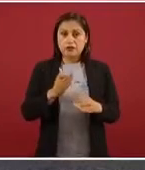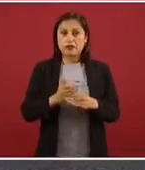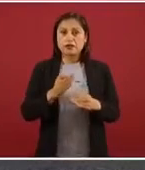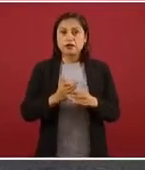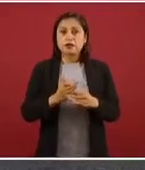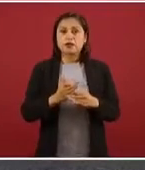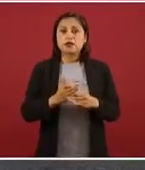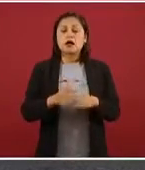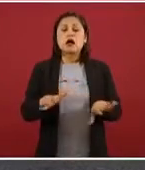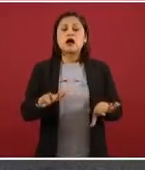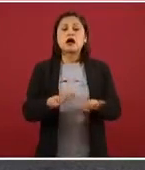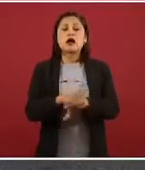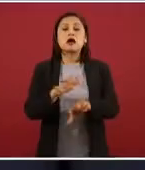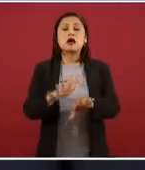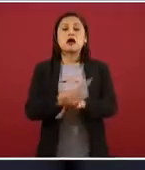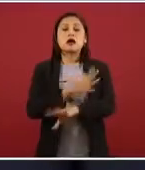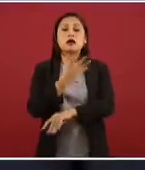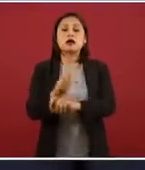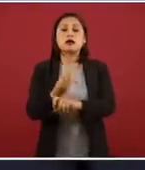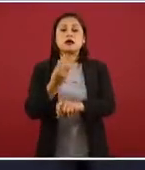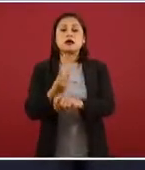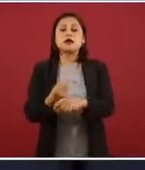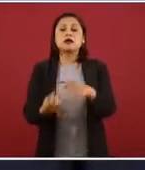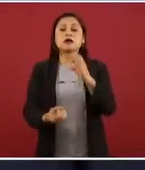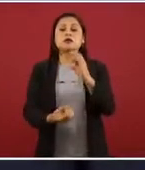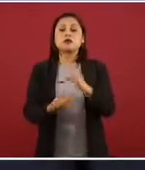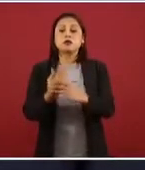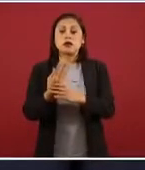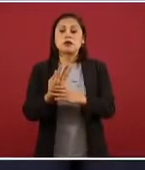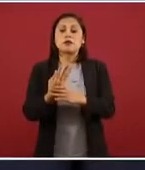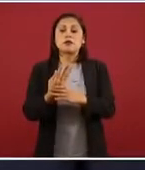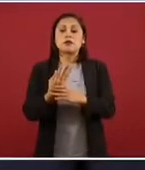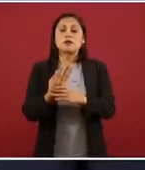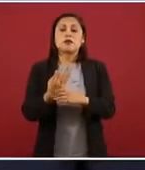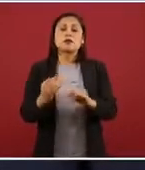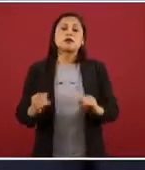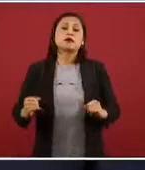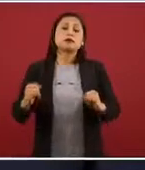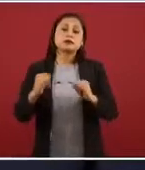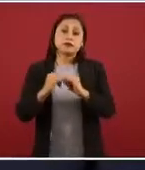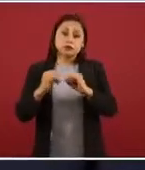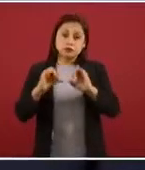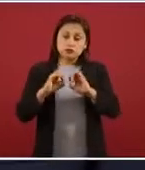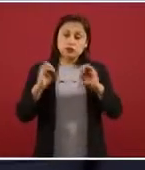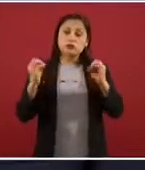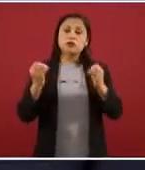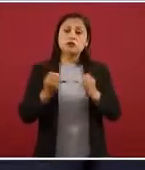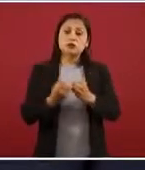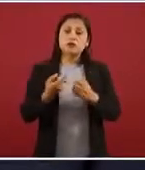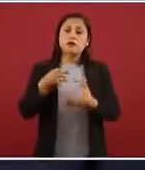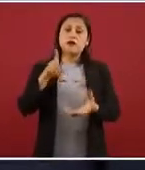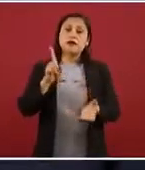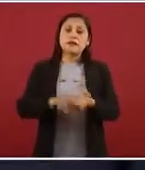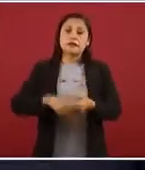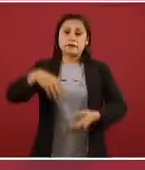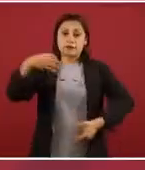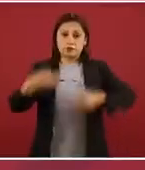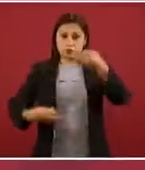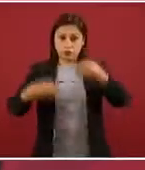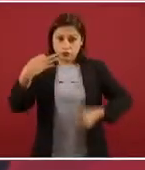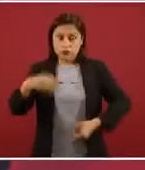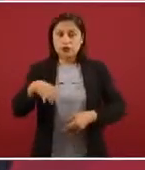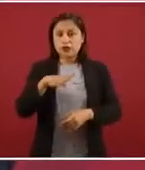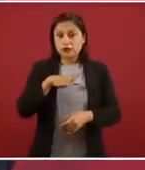renovación de estos organismos que son fundamentales del Poder Judicial, tanto